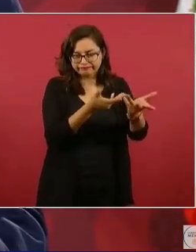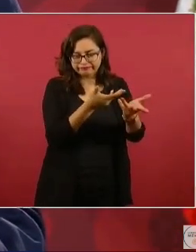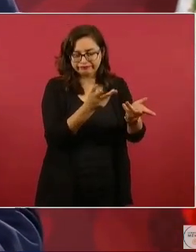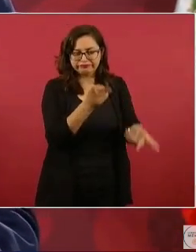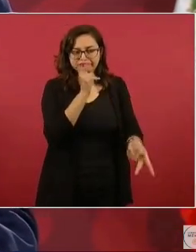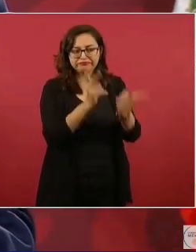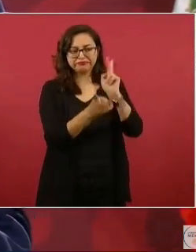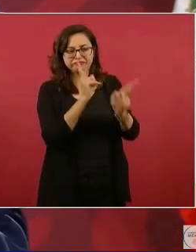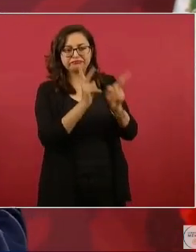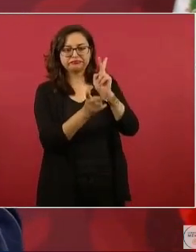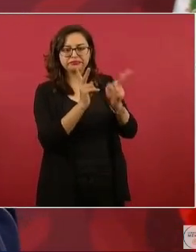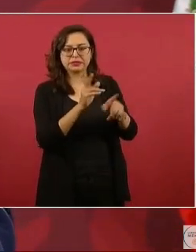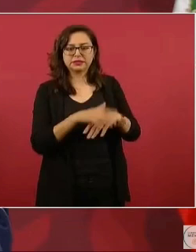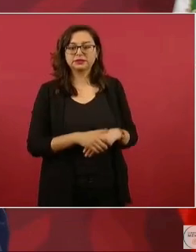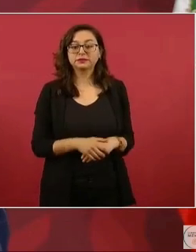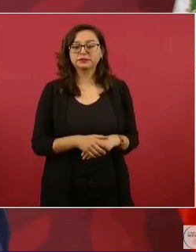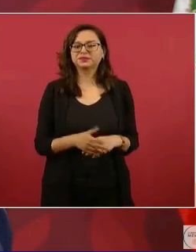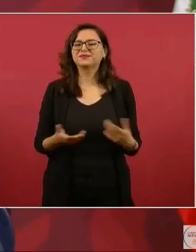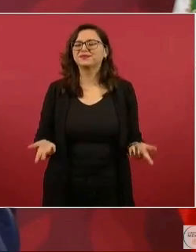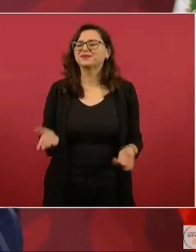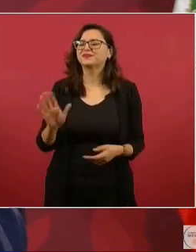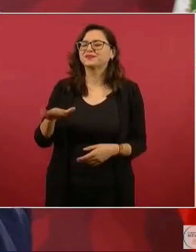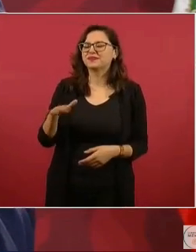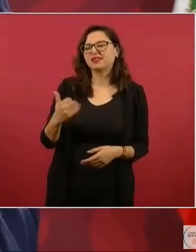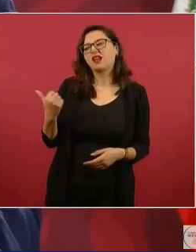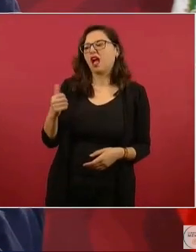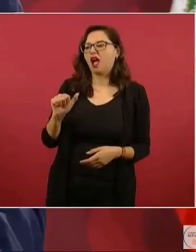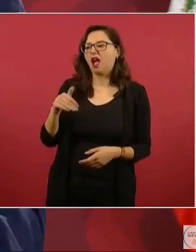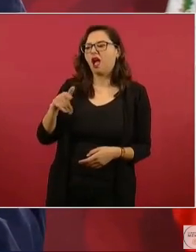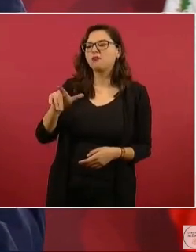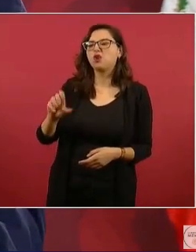y a preguntarle que si cómo era yo.